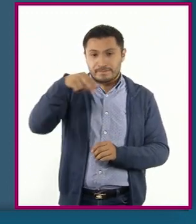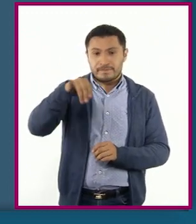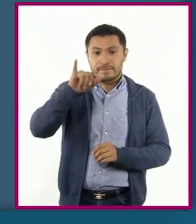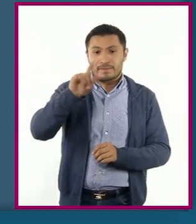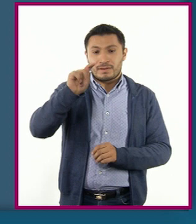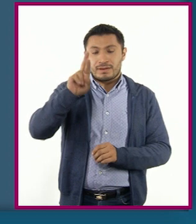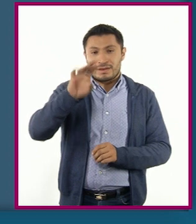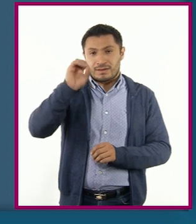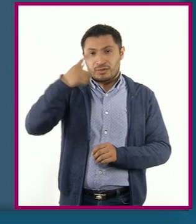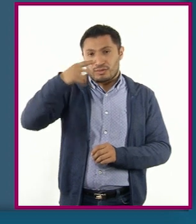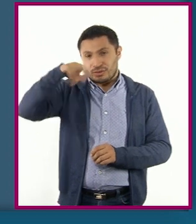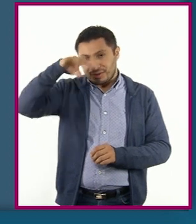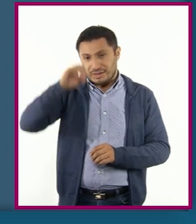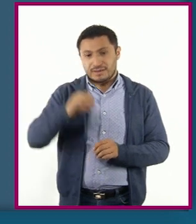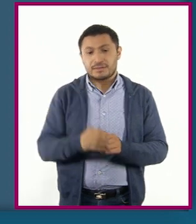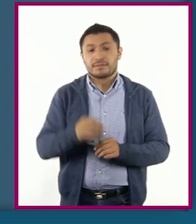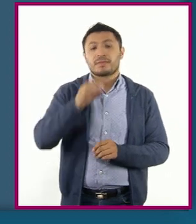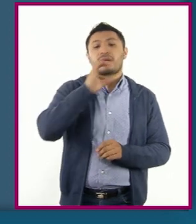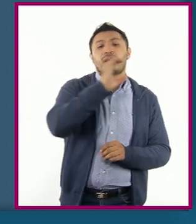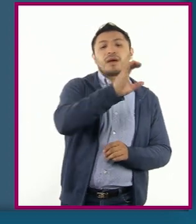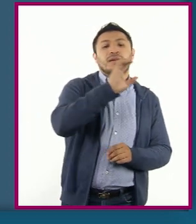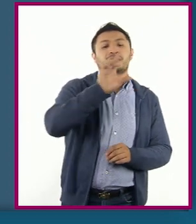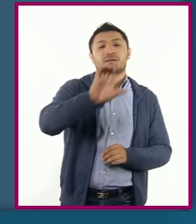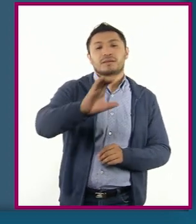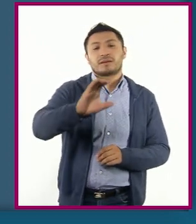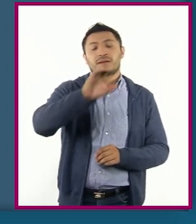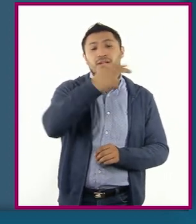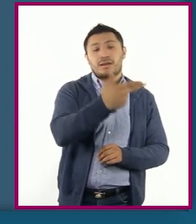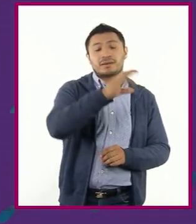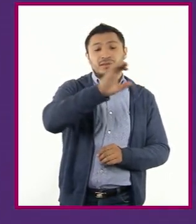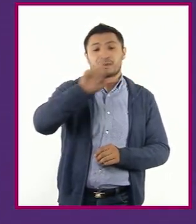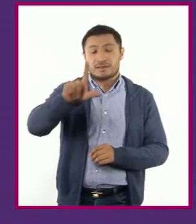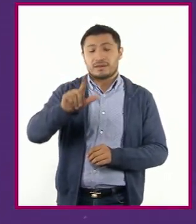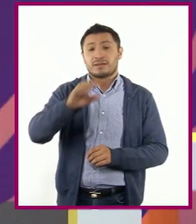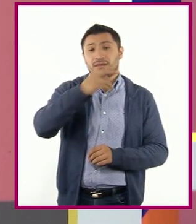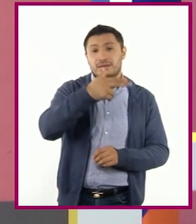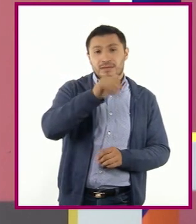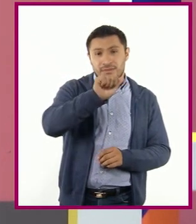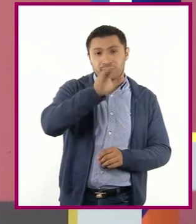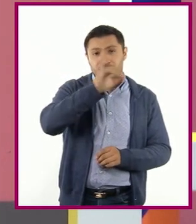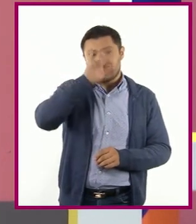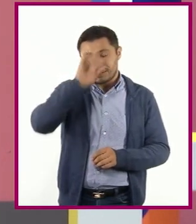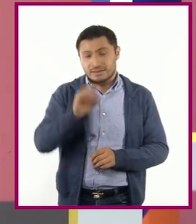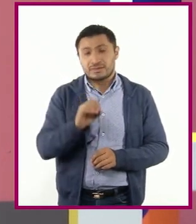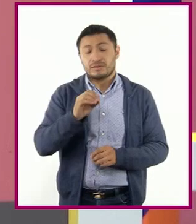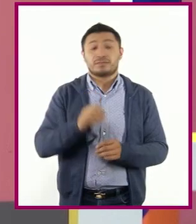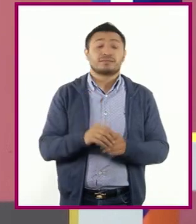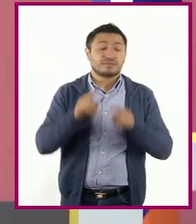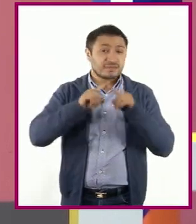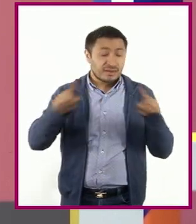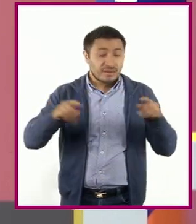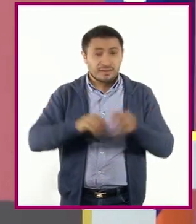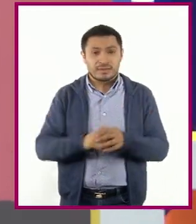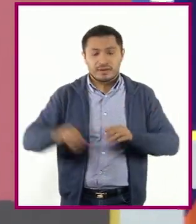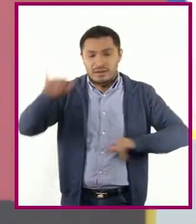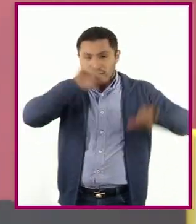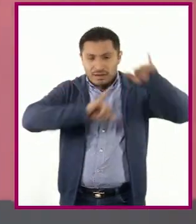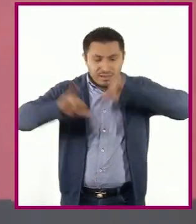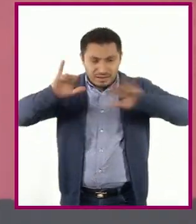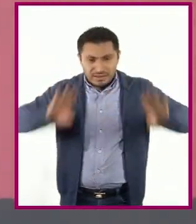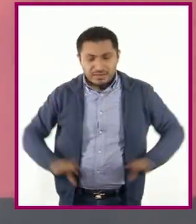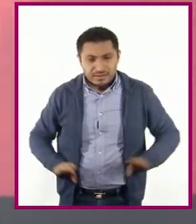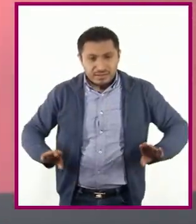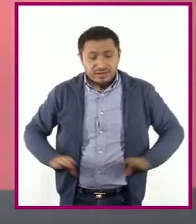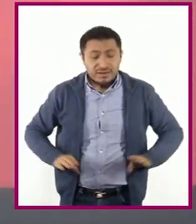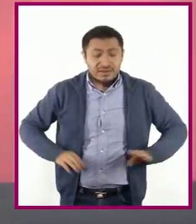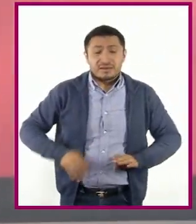2, que está como subíndice, significa que hay 2 átomos de hidrógeno por 1 de oxígeno y que la O mayúscula